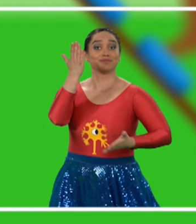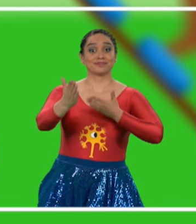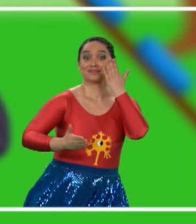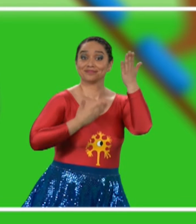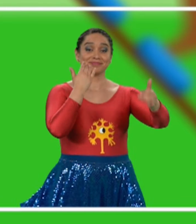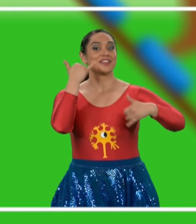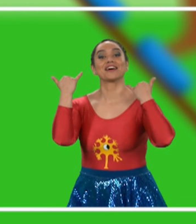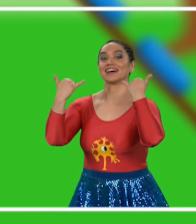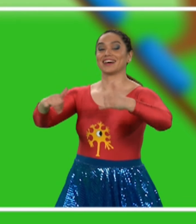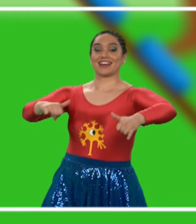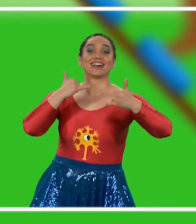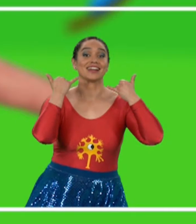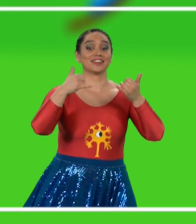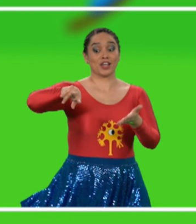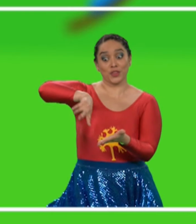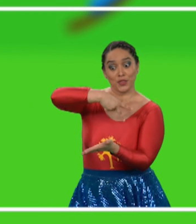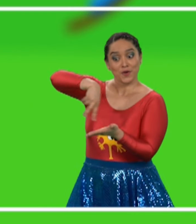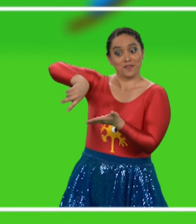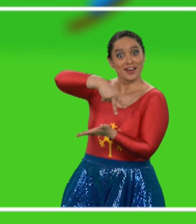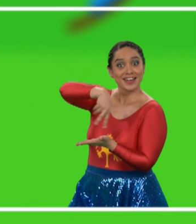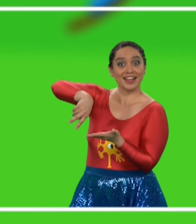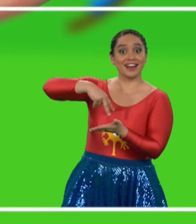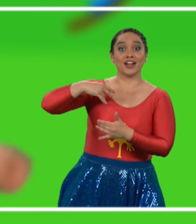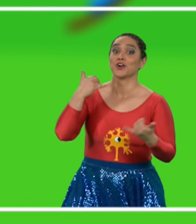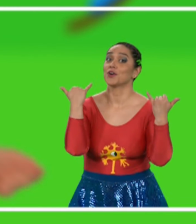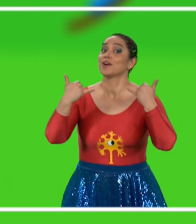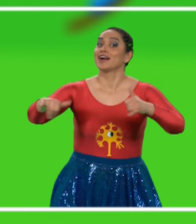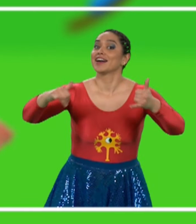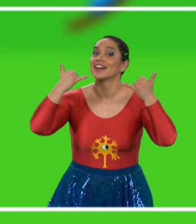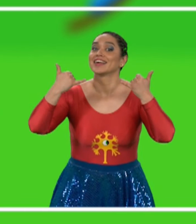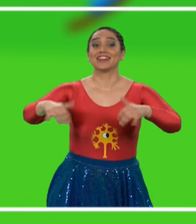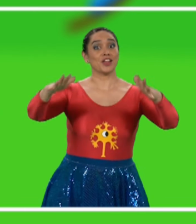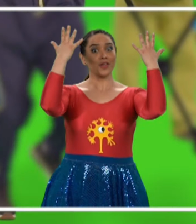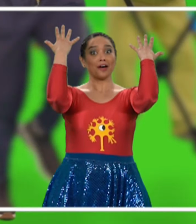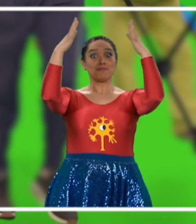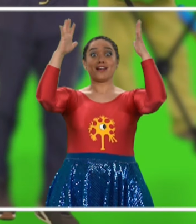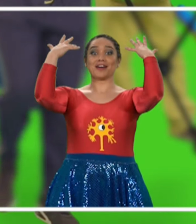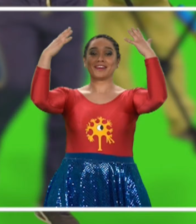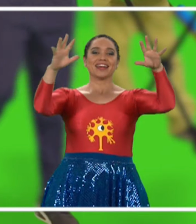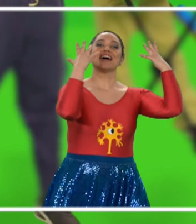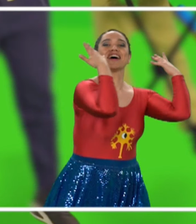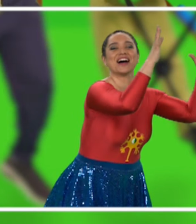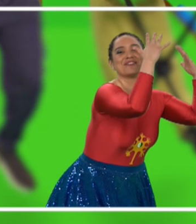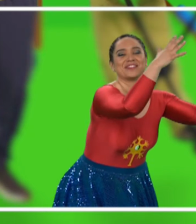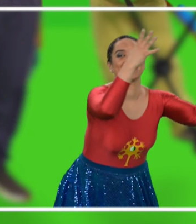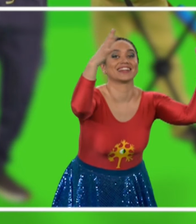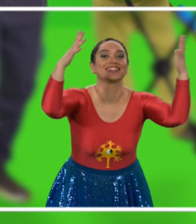Jugarreteando canta, jugarreteando baila. Jugarreteando aplaude.